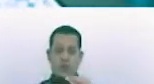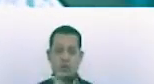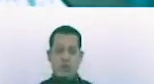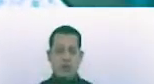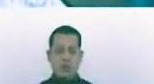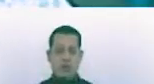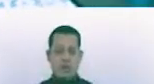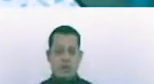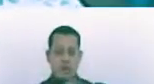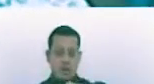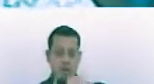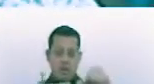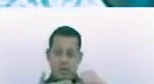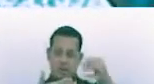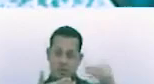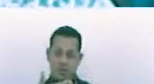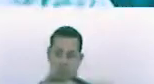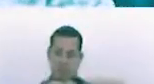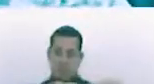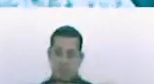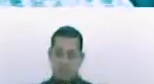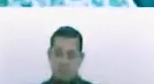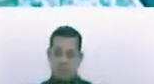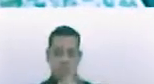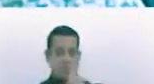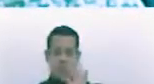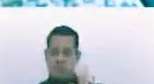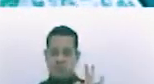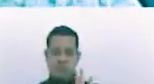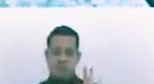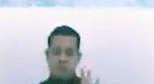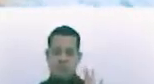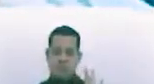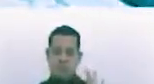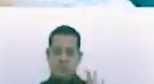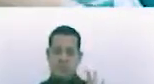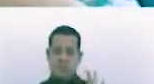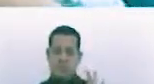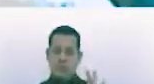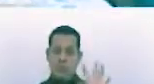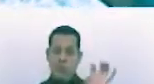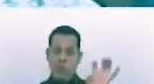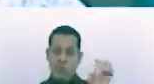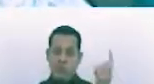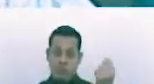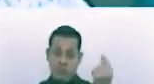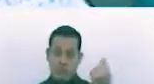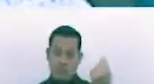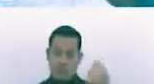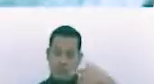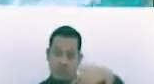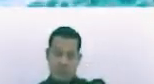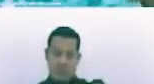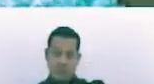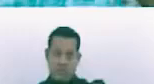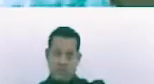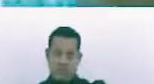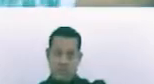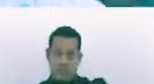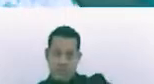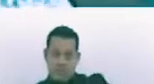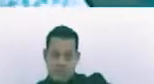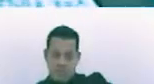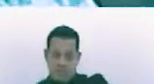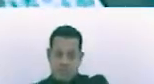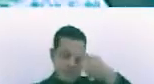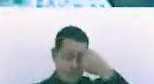tuvimos asambleas corruptas e ineficientes, que no solo se robaron el dinero del pueblo a través de